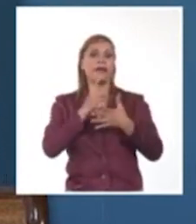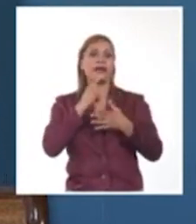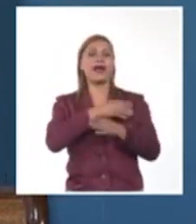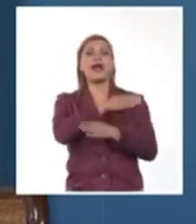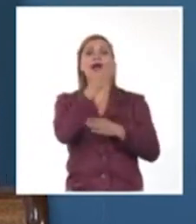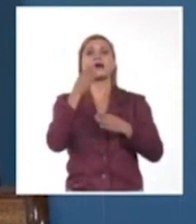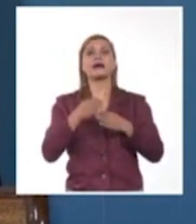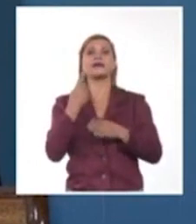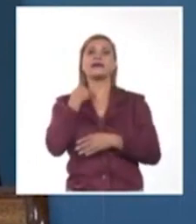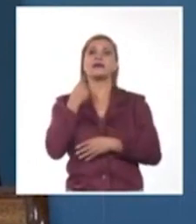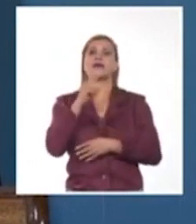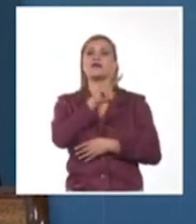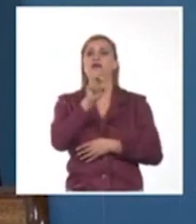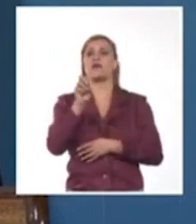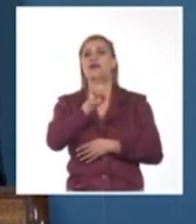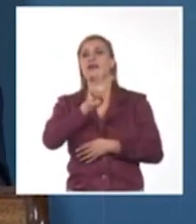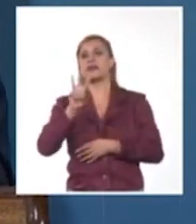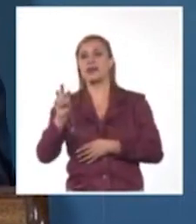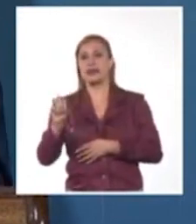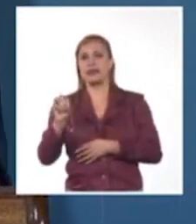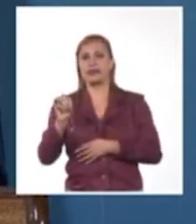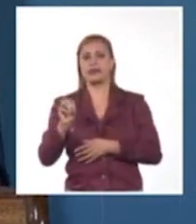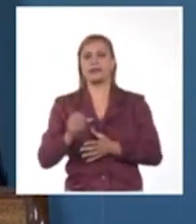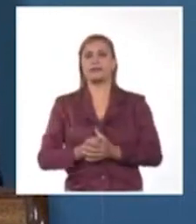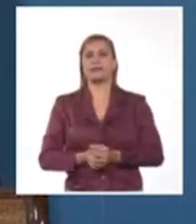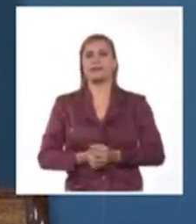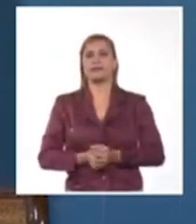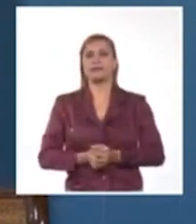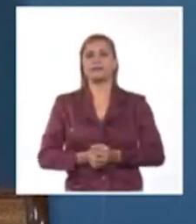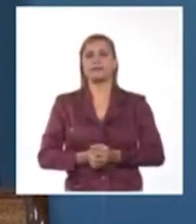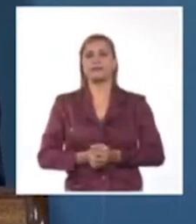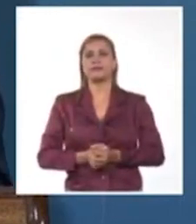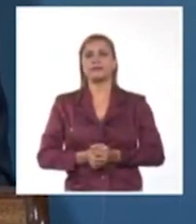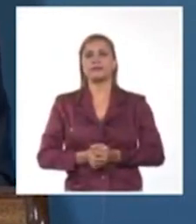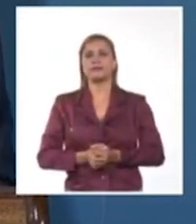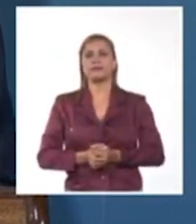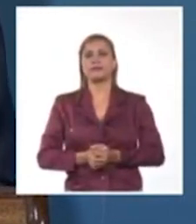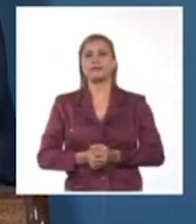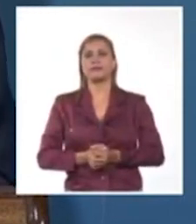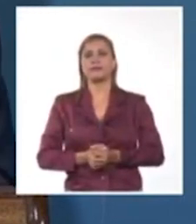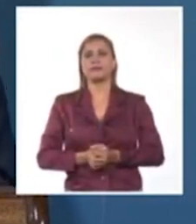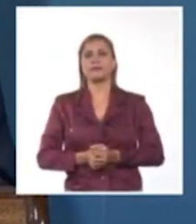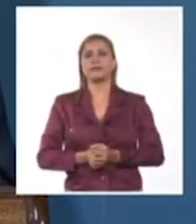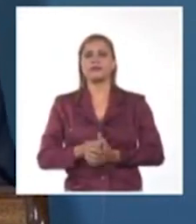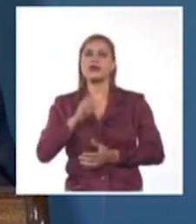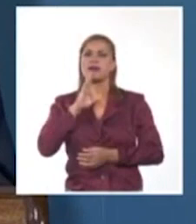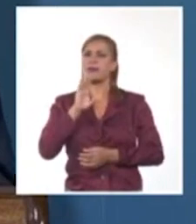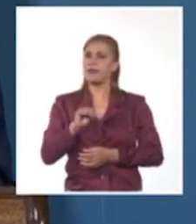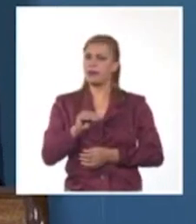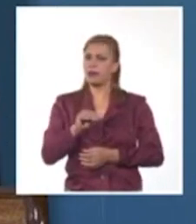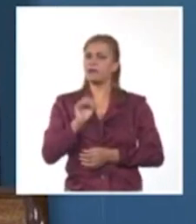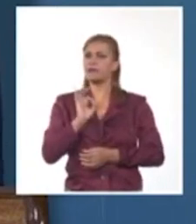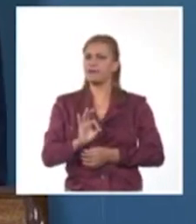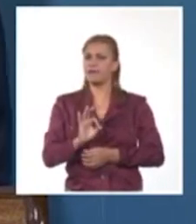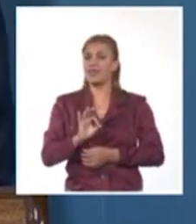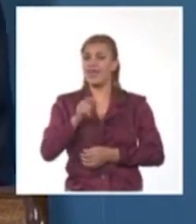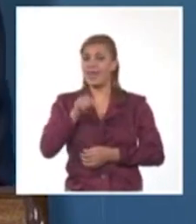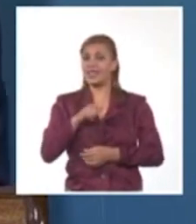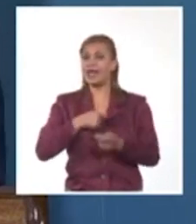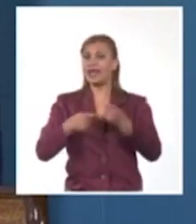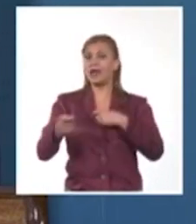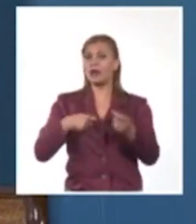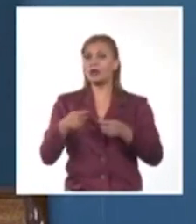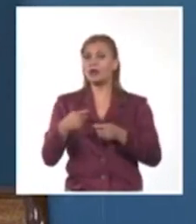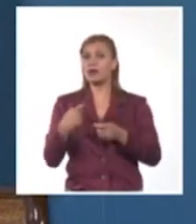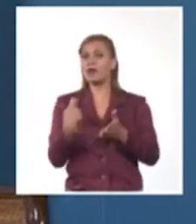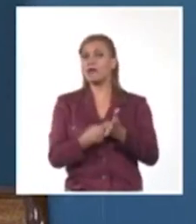año 2030. Debo decir que estas negociaciones se sostienen